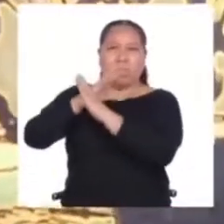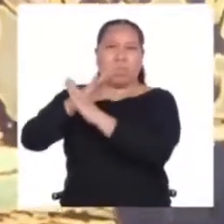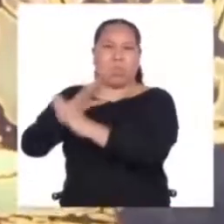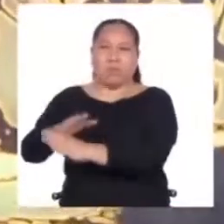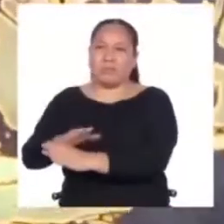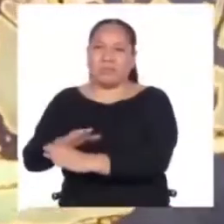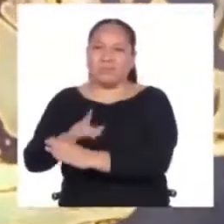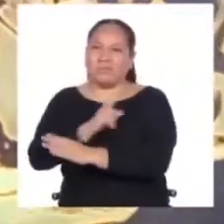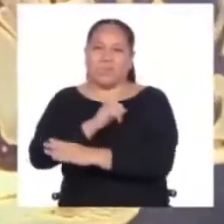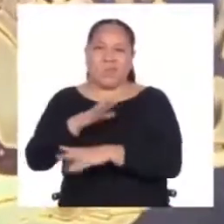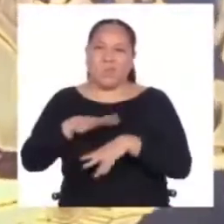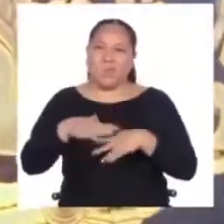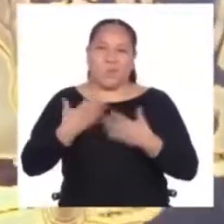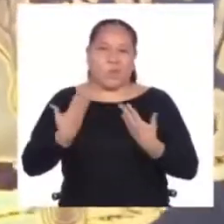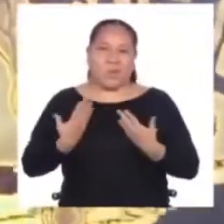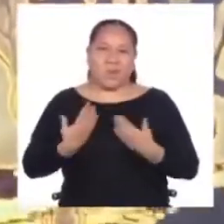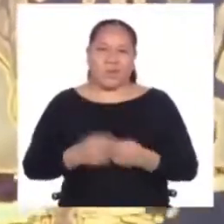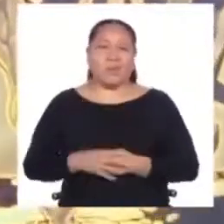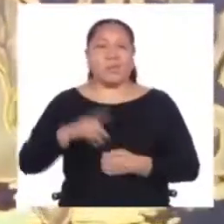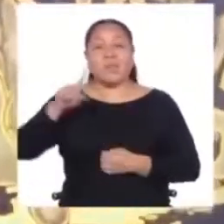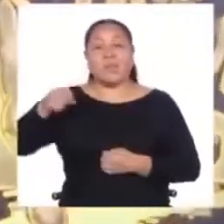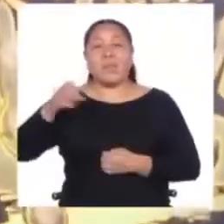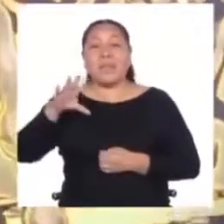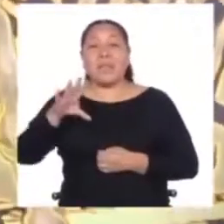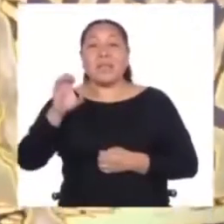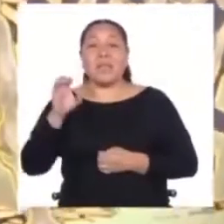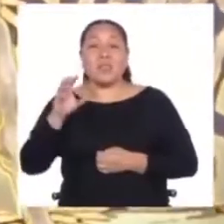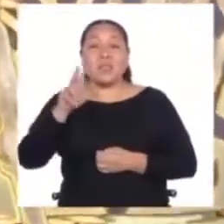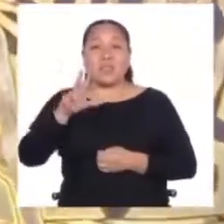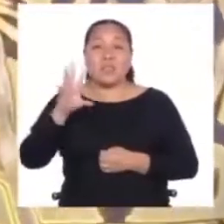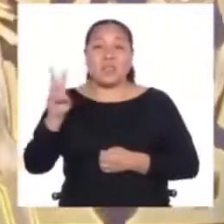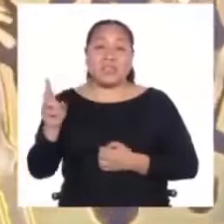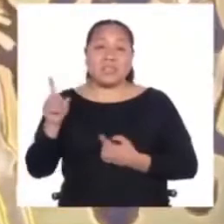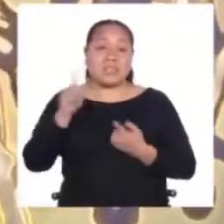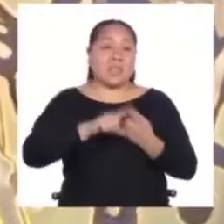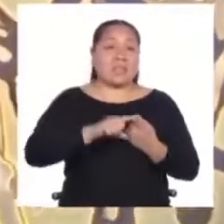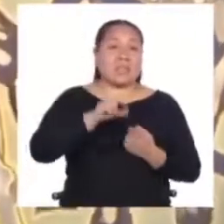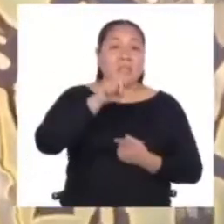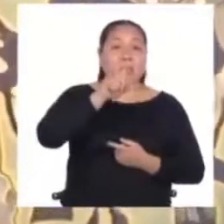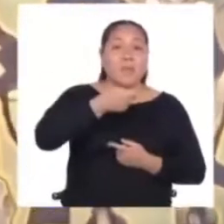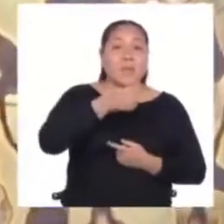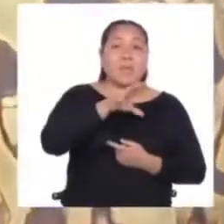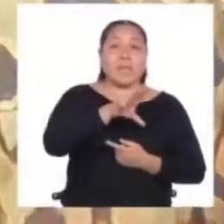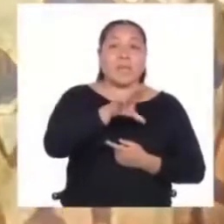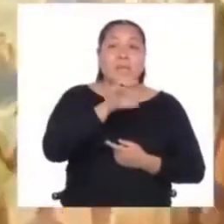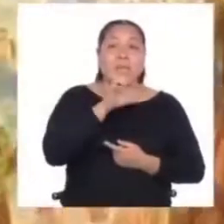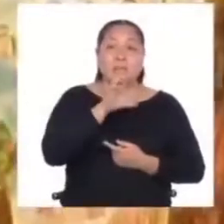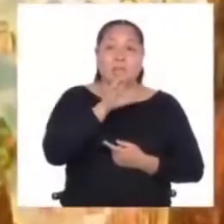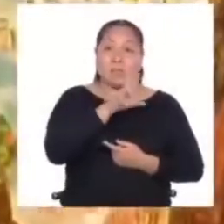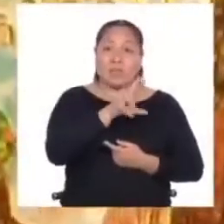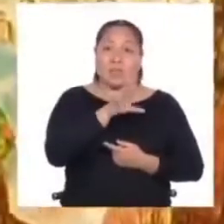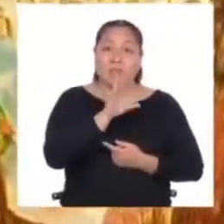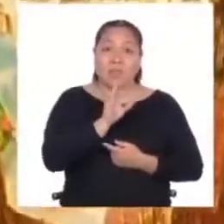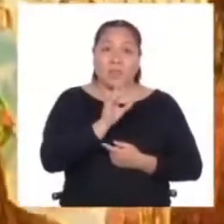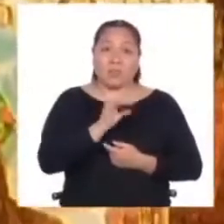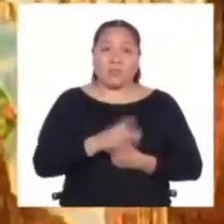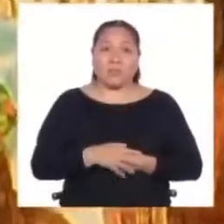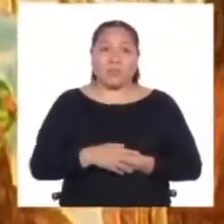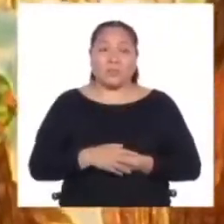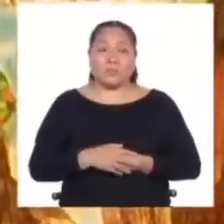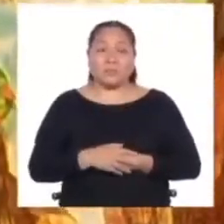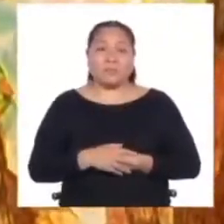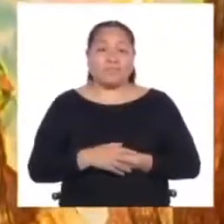dimensión alcanzada entre los años 1536 y 1538.